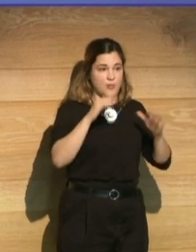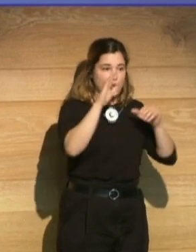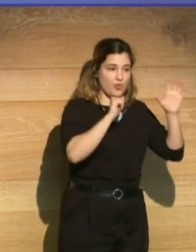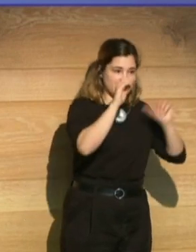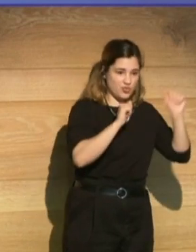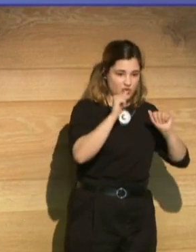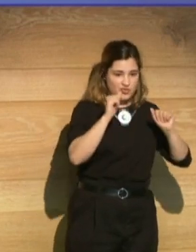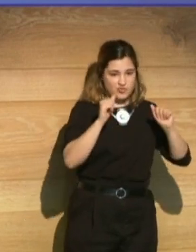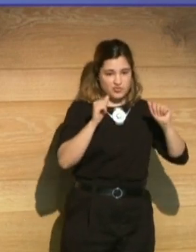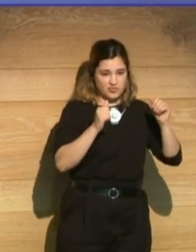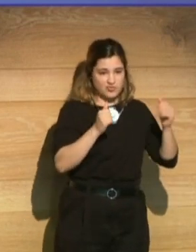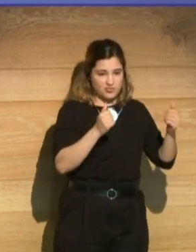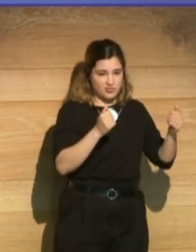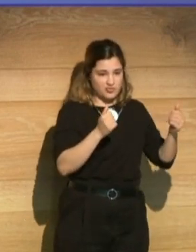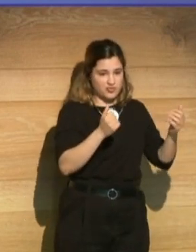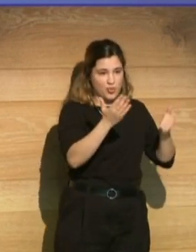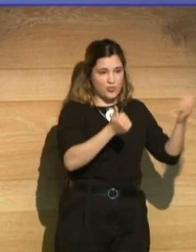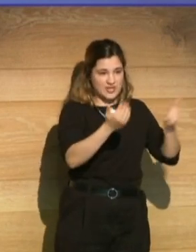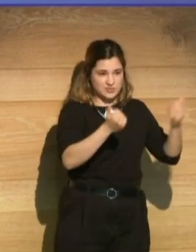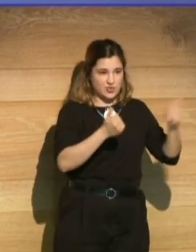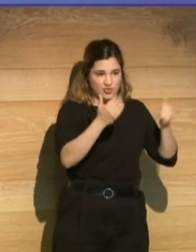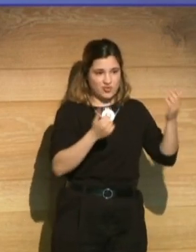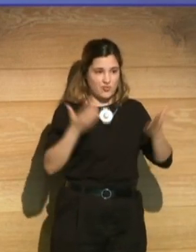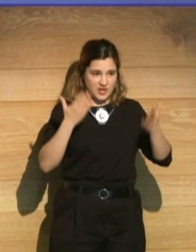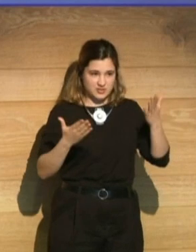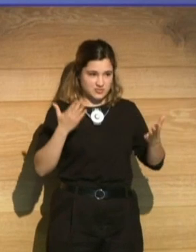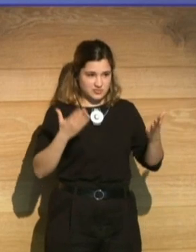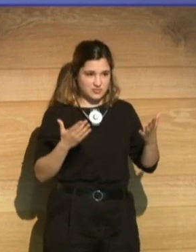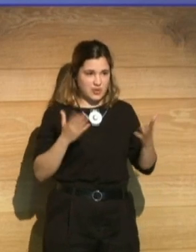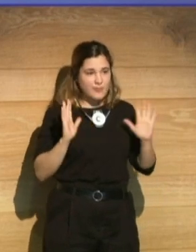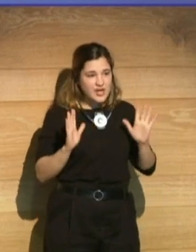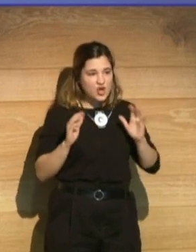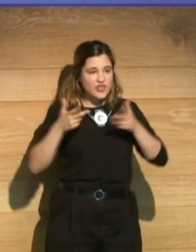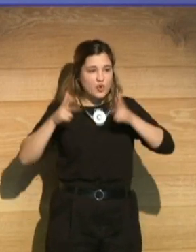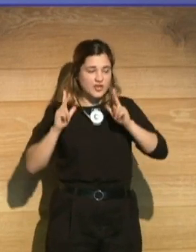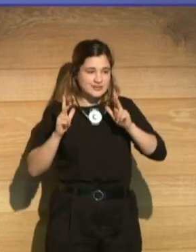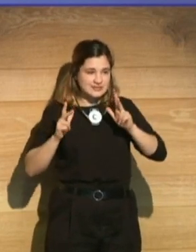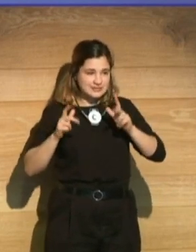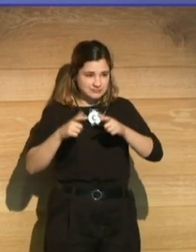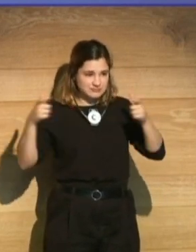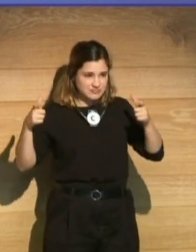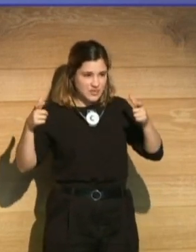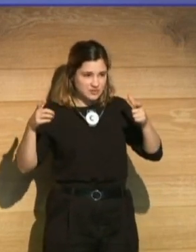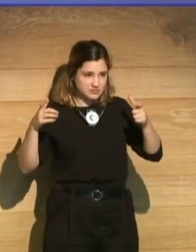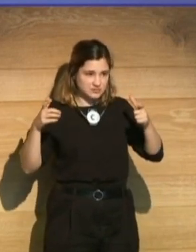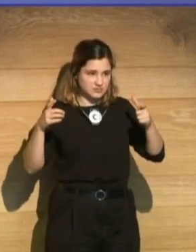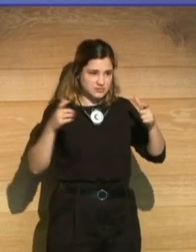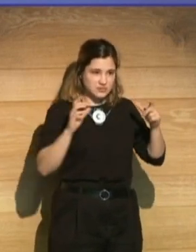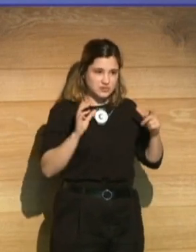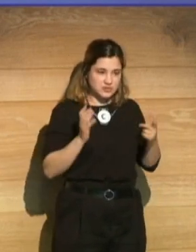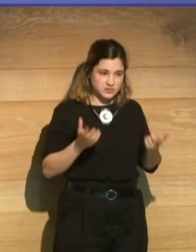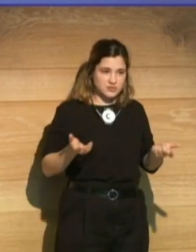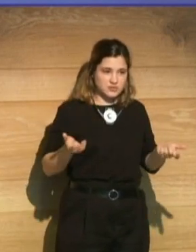moderna del fascismo en la Europa actual. Sin embargo, siguen siendo más los demócratas. O esa gente, esa masa, es todavía